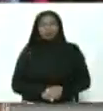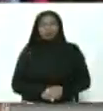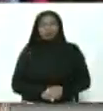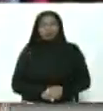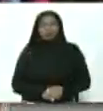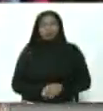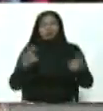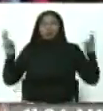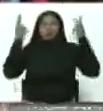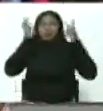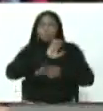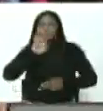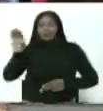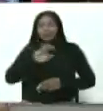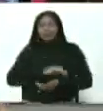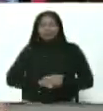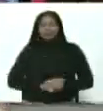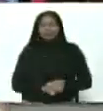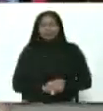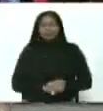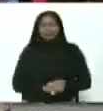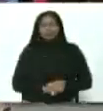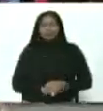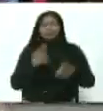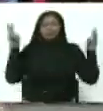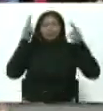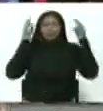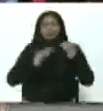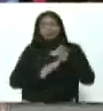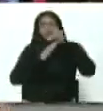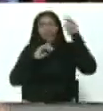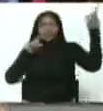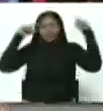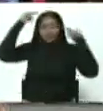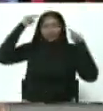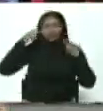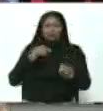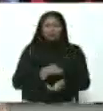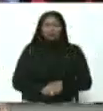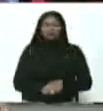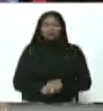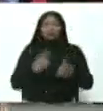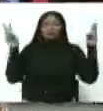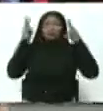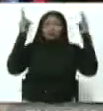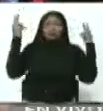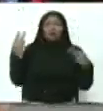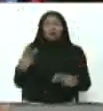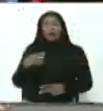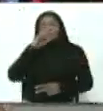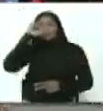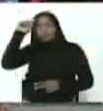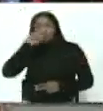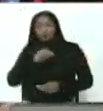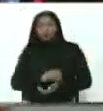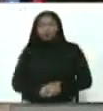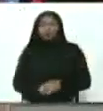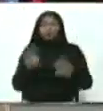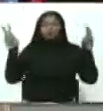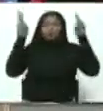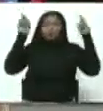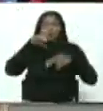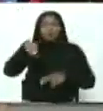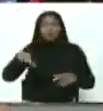¡Que viva la patria! ¡Que viva el comandante Chávez! ¡Viva Nicolás Maduro! ¡Viva el